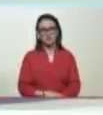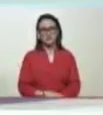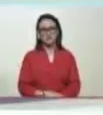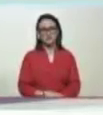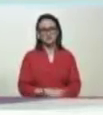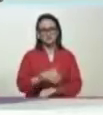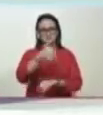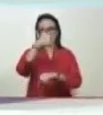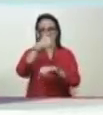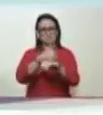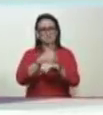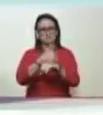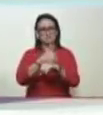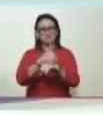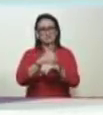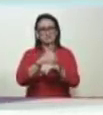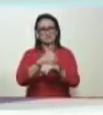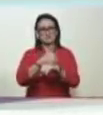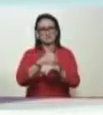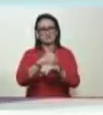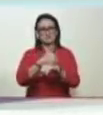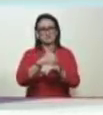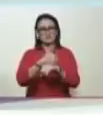máxima autoridad de la República,